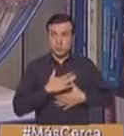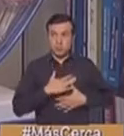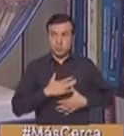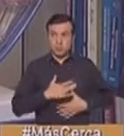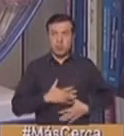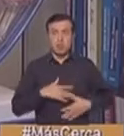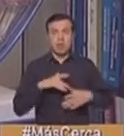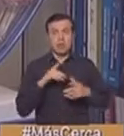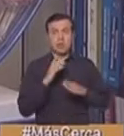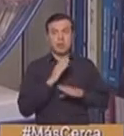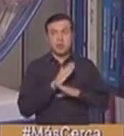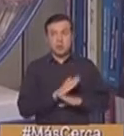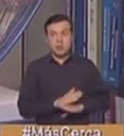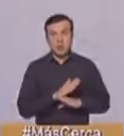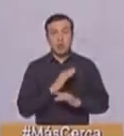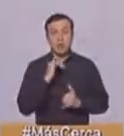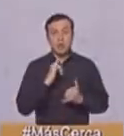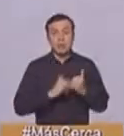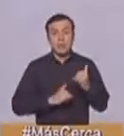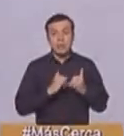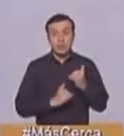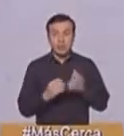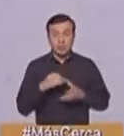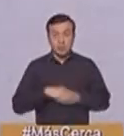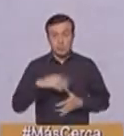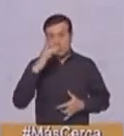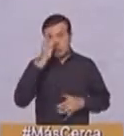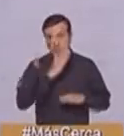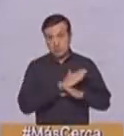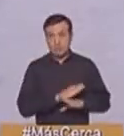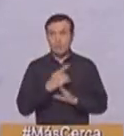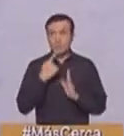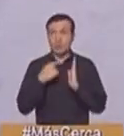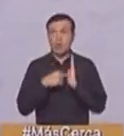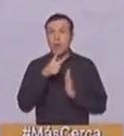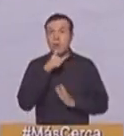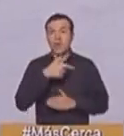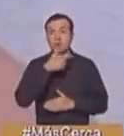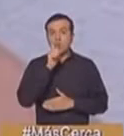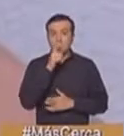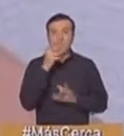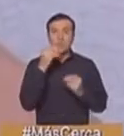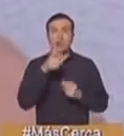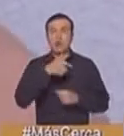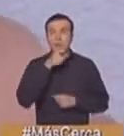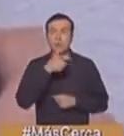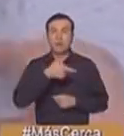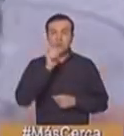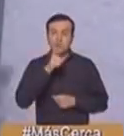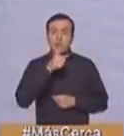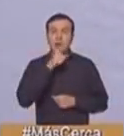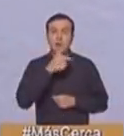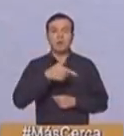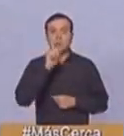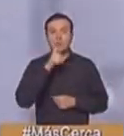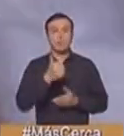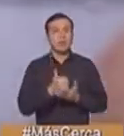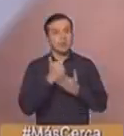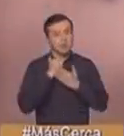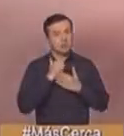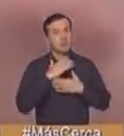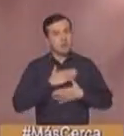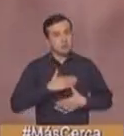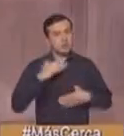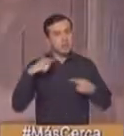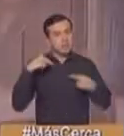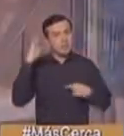un montón el riesgo de infección. Otra cosa importante es la ingesta de líquidos. Mientras mayor cantidad de líquidos tengas, más